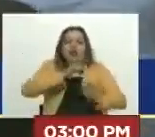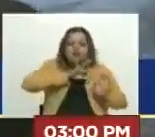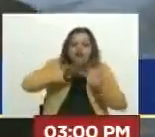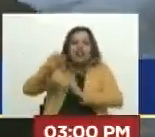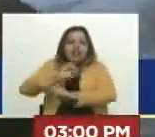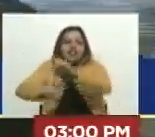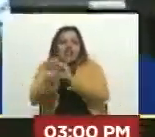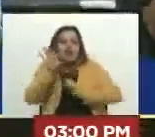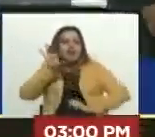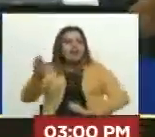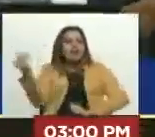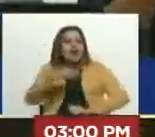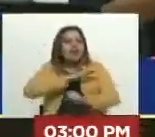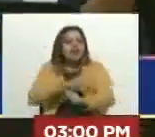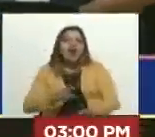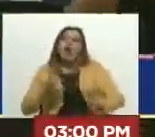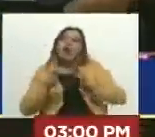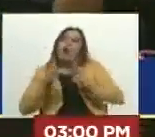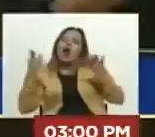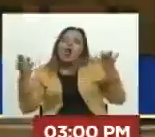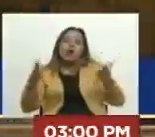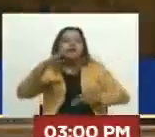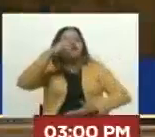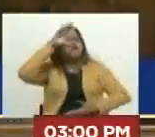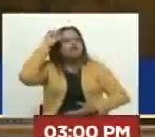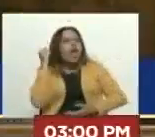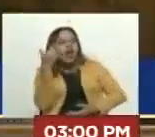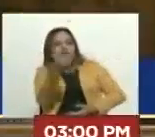fuerza. Ojalá lo entendieran, por fin lo entendieran.